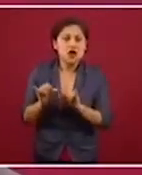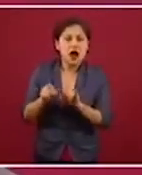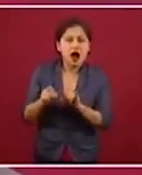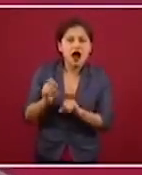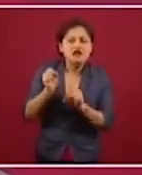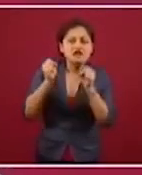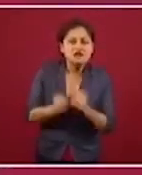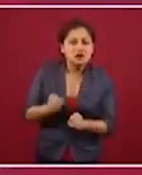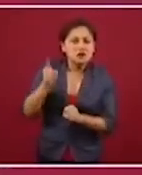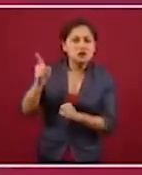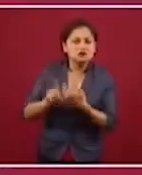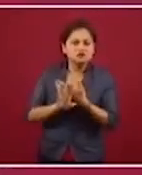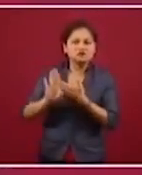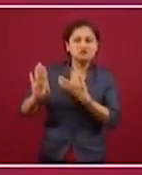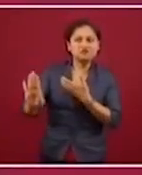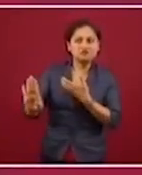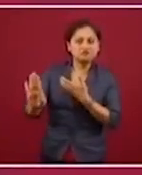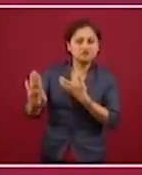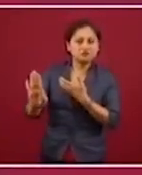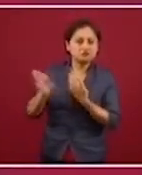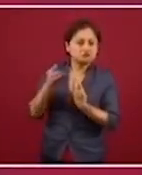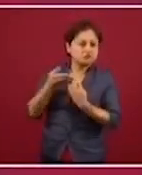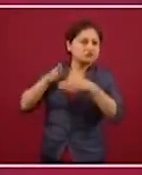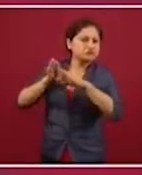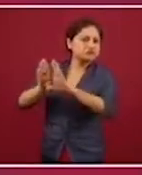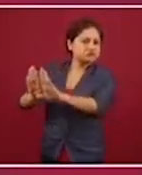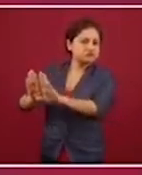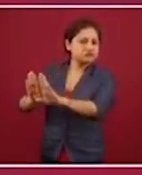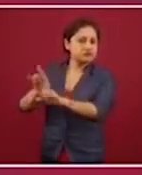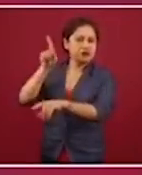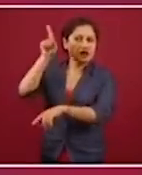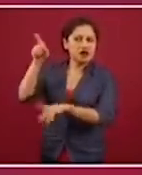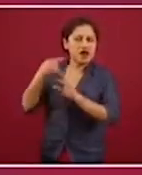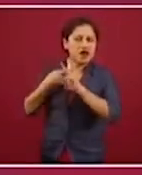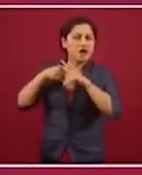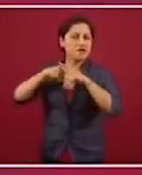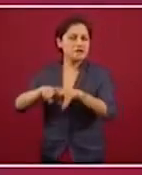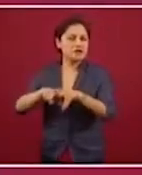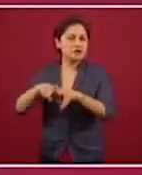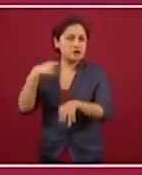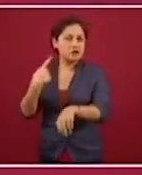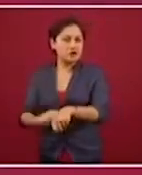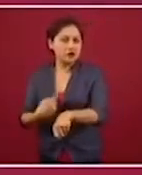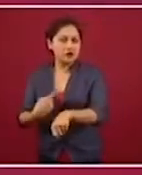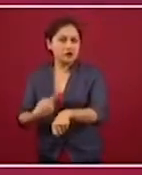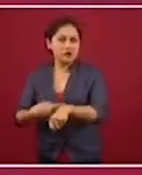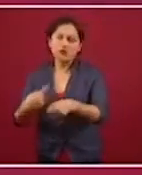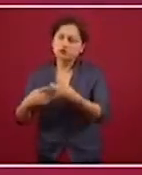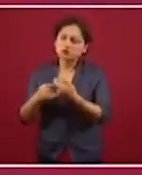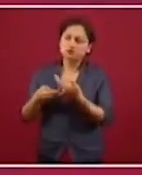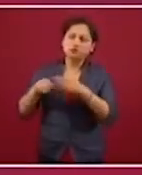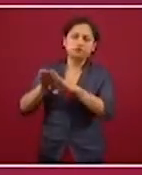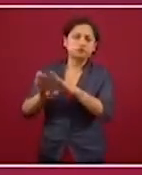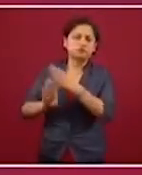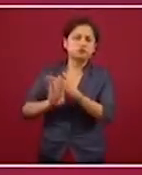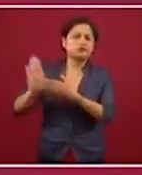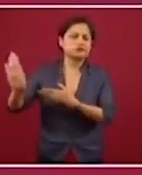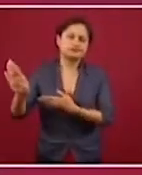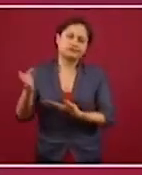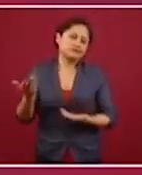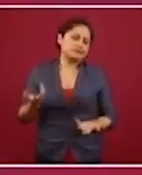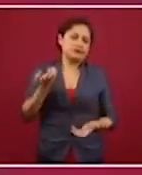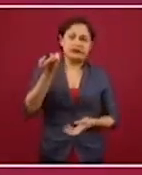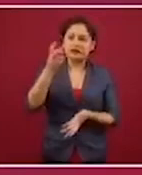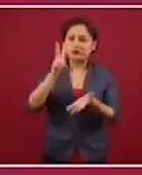hecho de alejarnos de una población en donde existió el origen de la epidemia lo mismo pasaría para las personas de nacionalidad